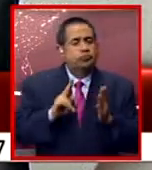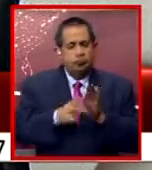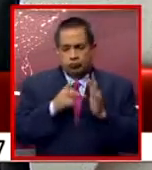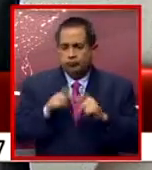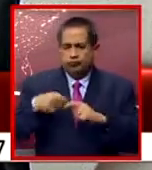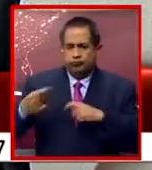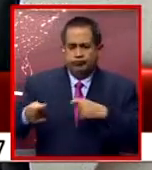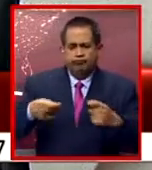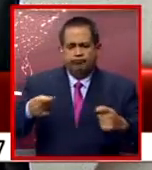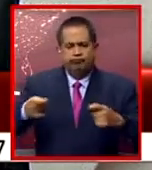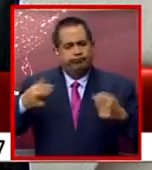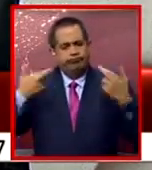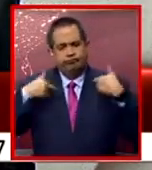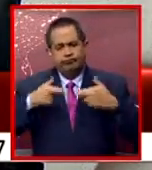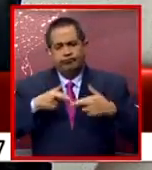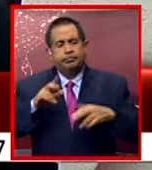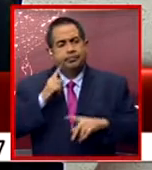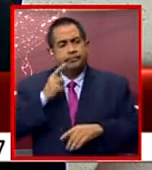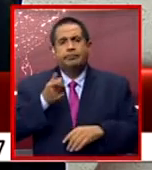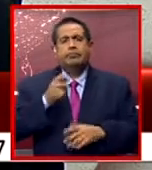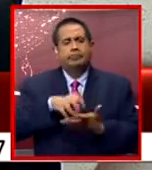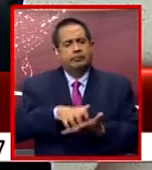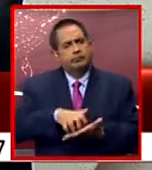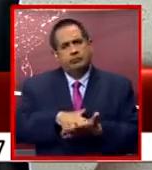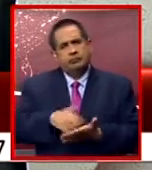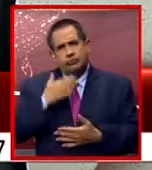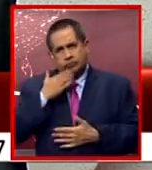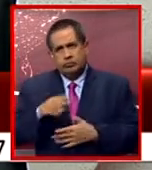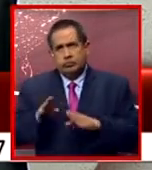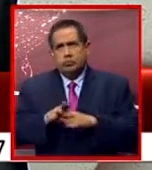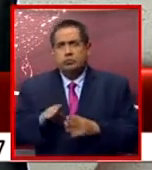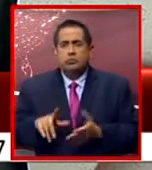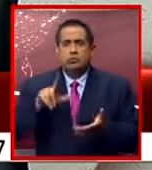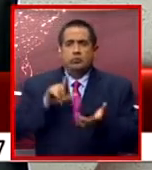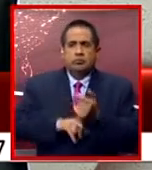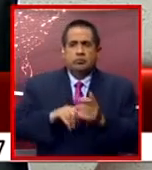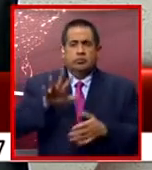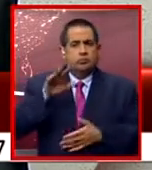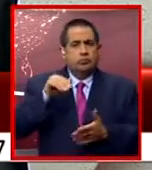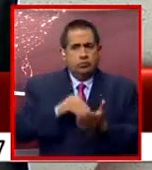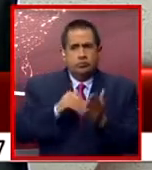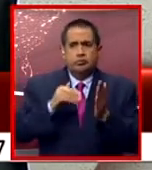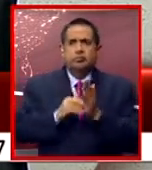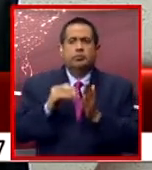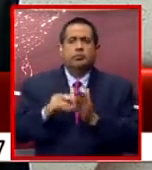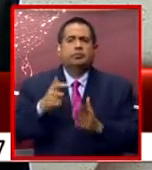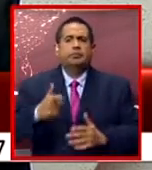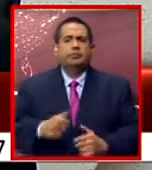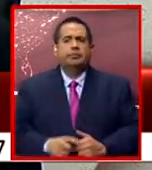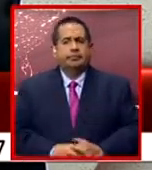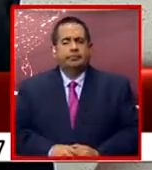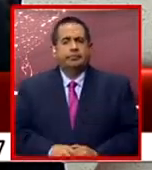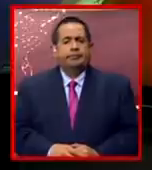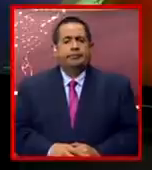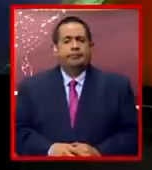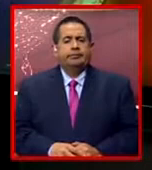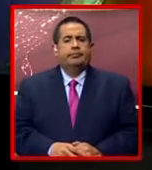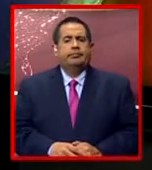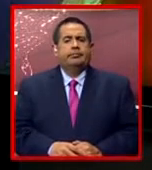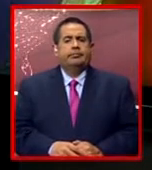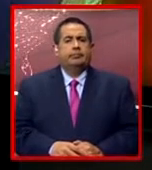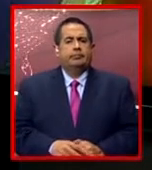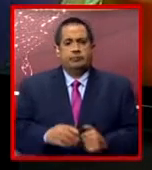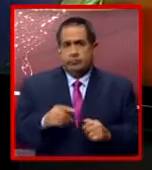escuelas, generando un ahorro al sistema educativo por más de 5,000 millones de pesos. En